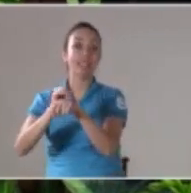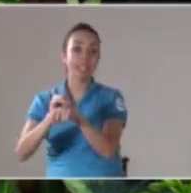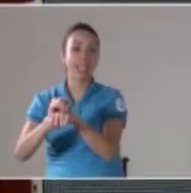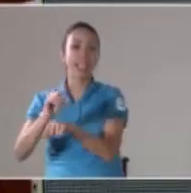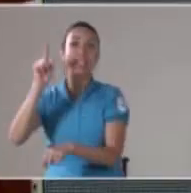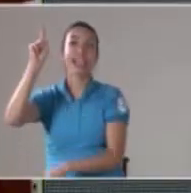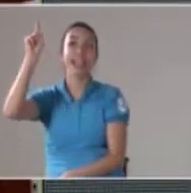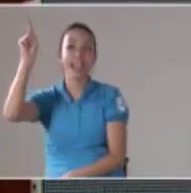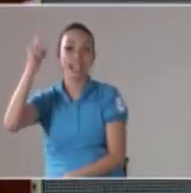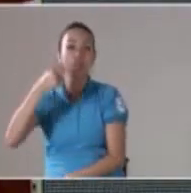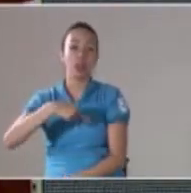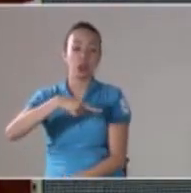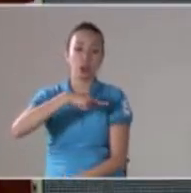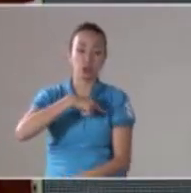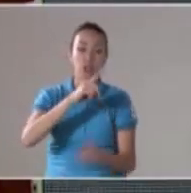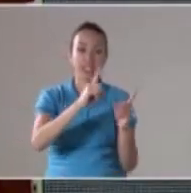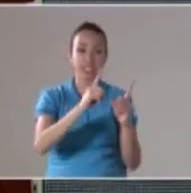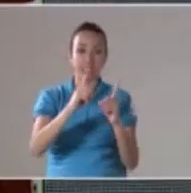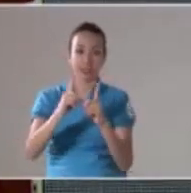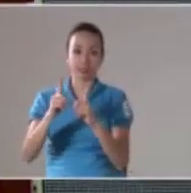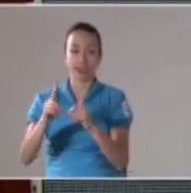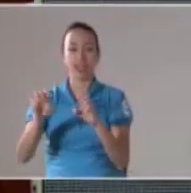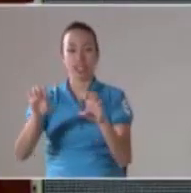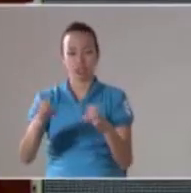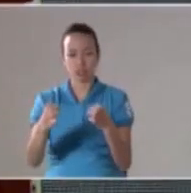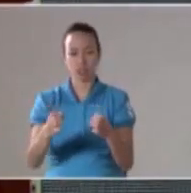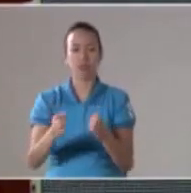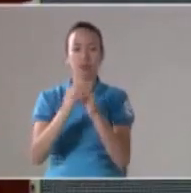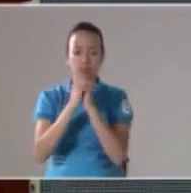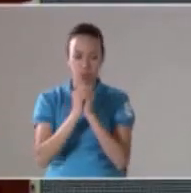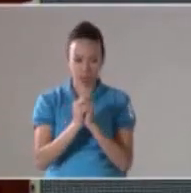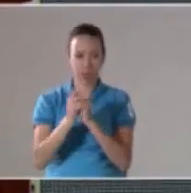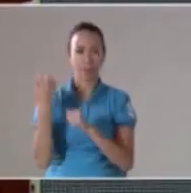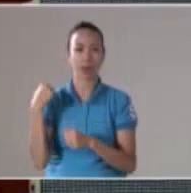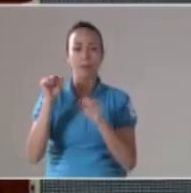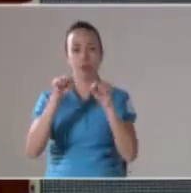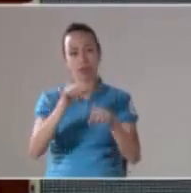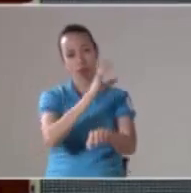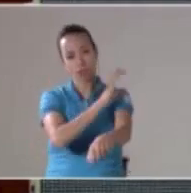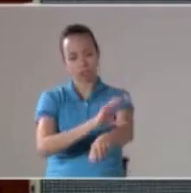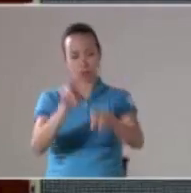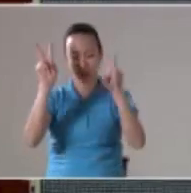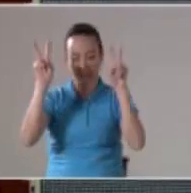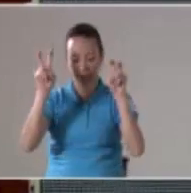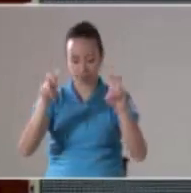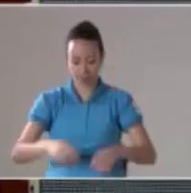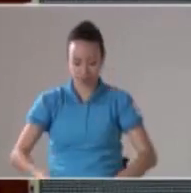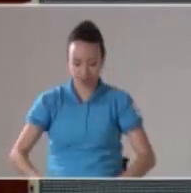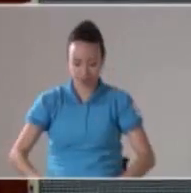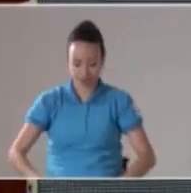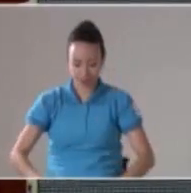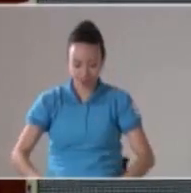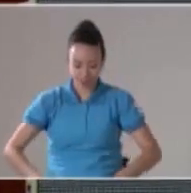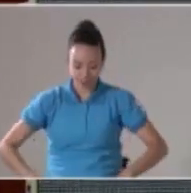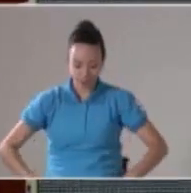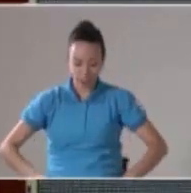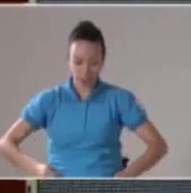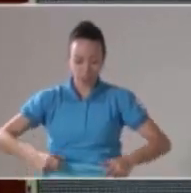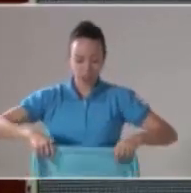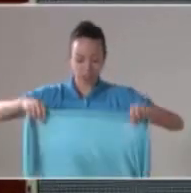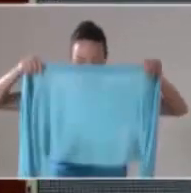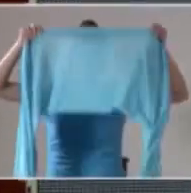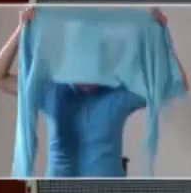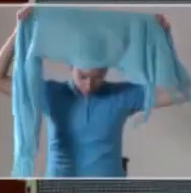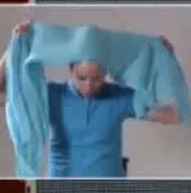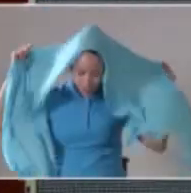estado hablando. Así que vamos a hacer una oración y vamos a entrar en el desarrollo del tema. Padre, en el nombre de Jesús, suplicándote